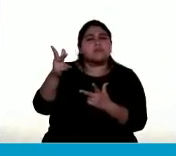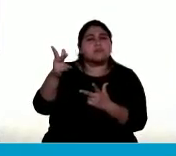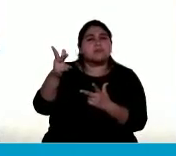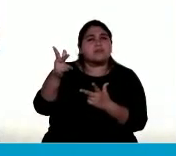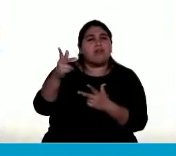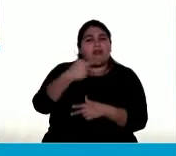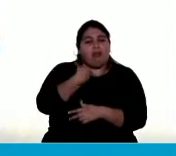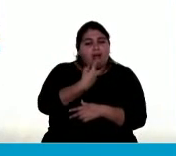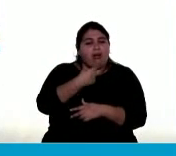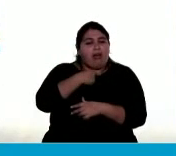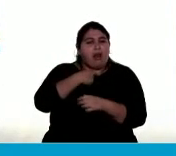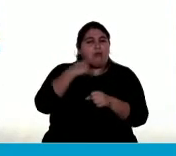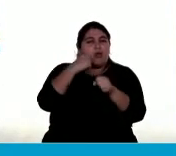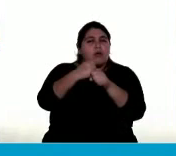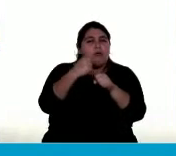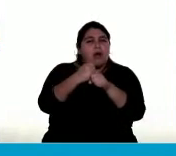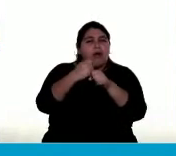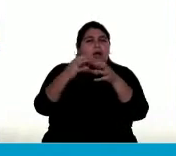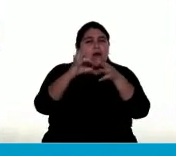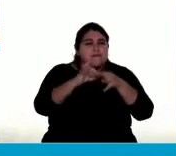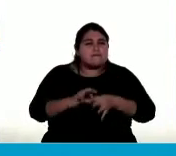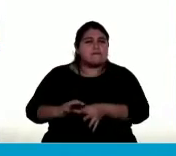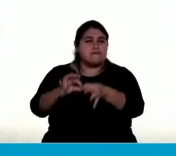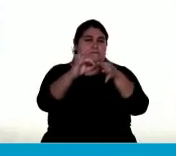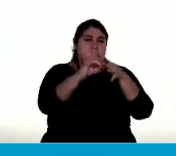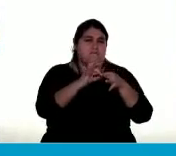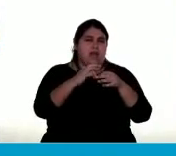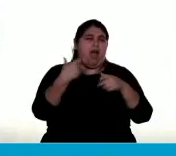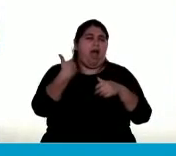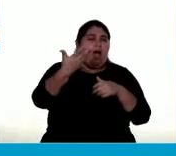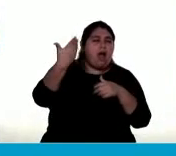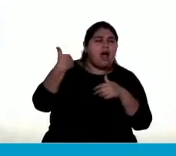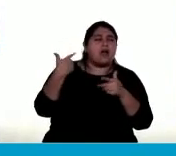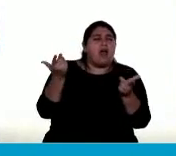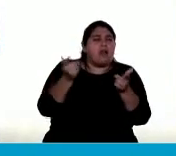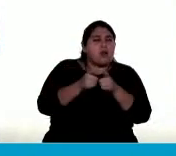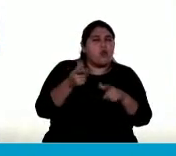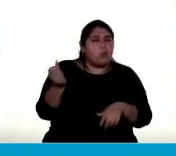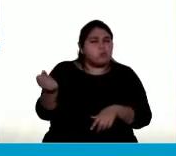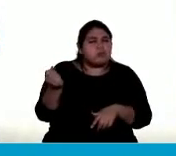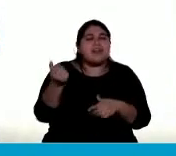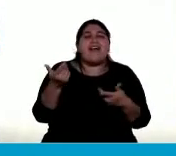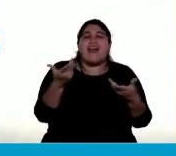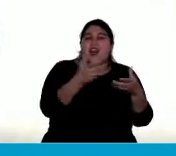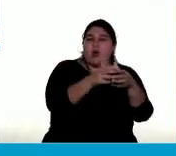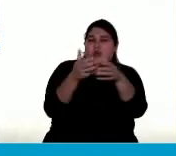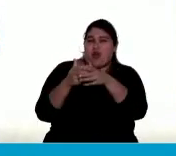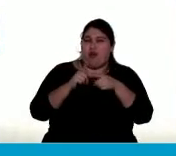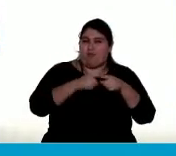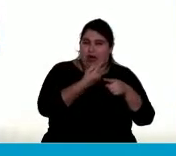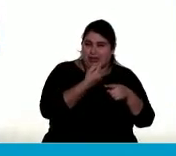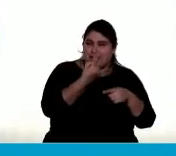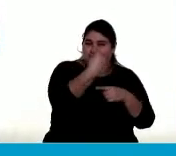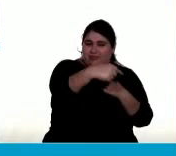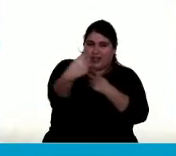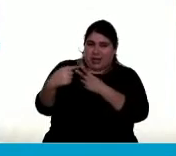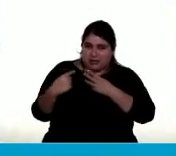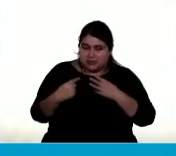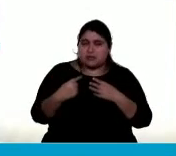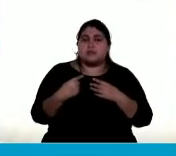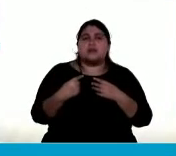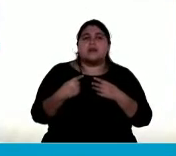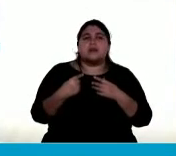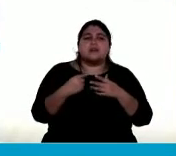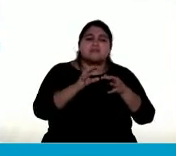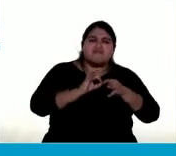a trabajar en unidad. Se lo dijimos en esa reunión que tuvimos con los presidentes de bloque. Pero también decimos que unidad